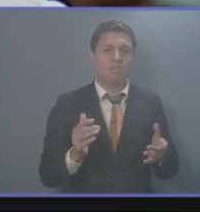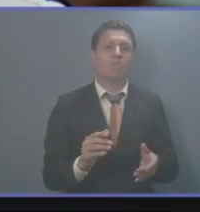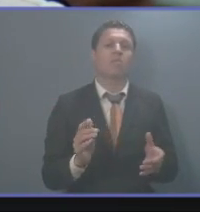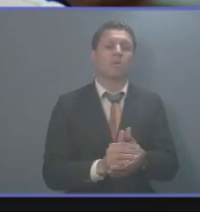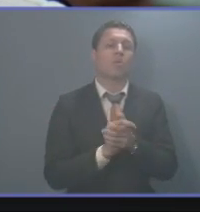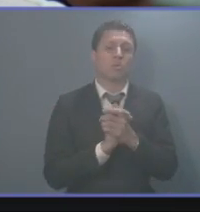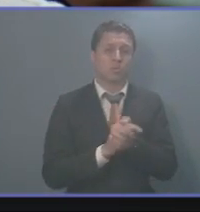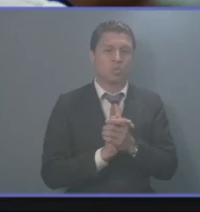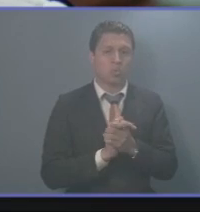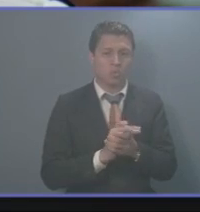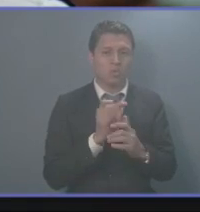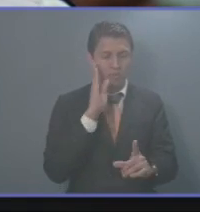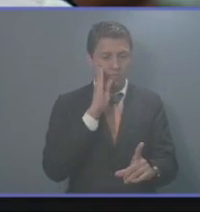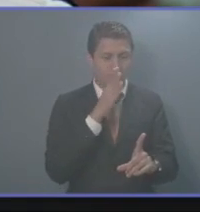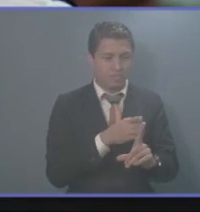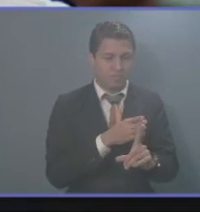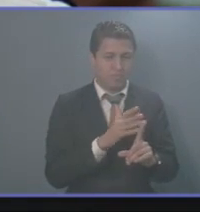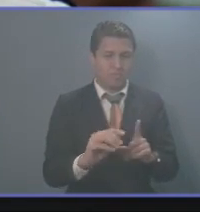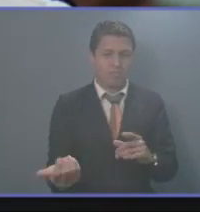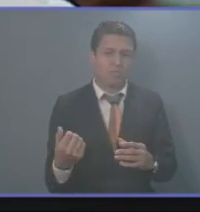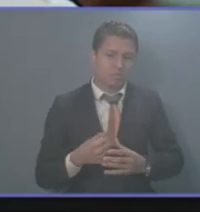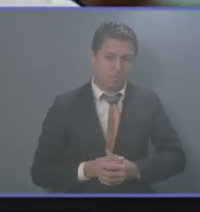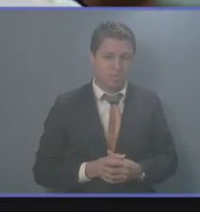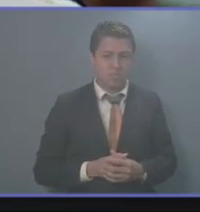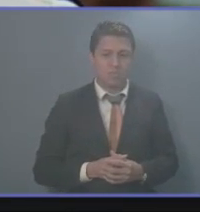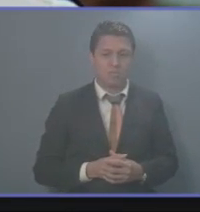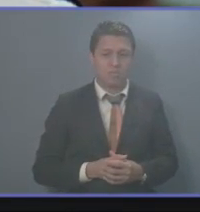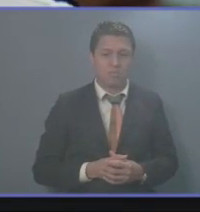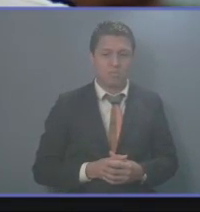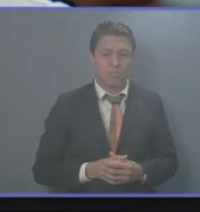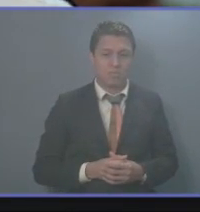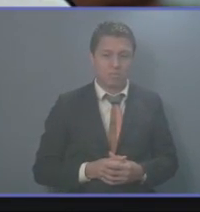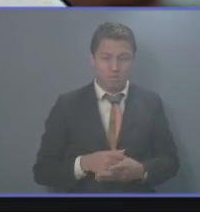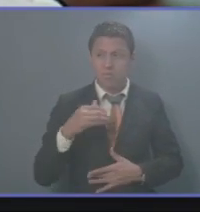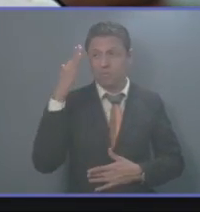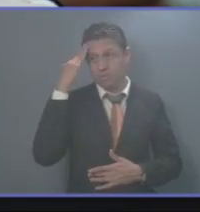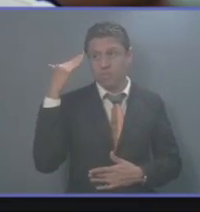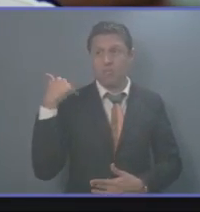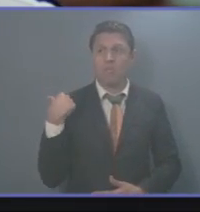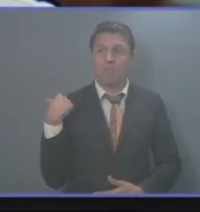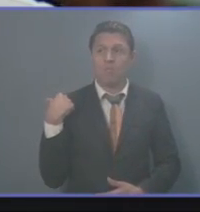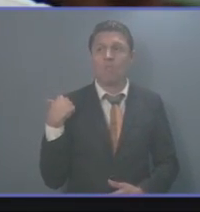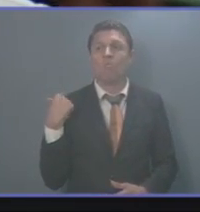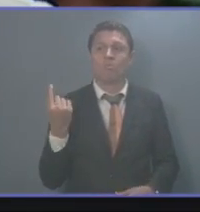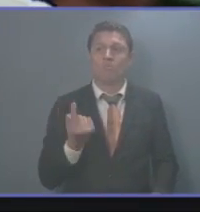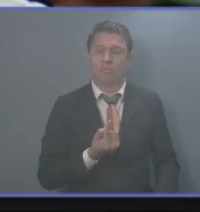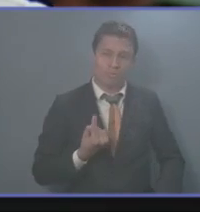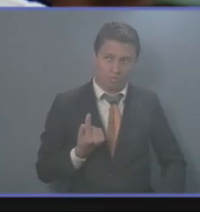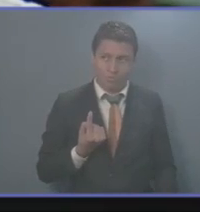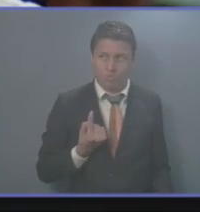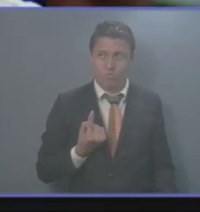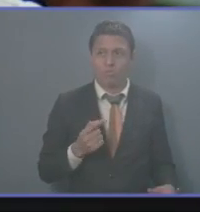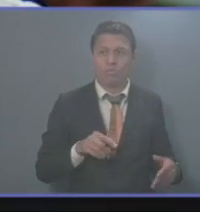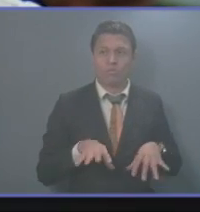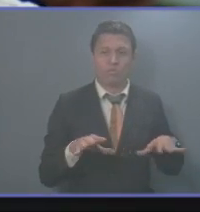sorteo dedicado a las señoras, a las señoras de la Caridad